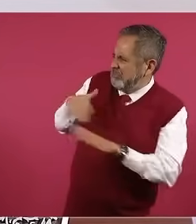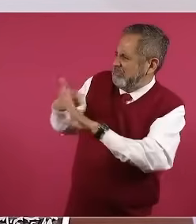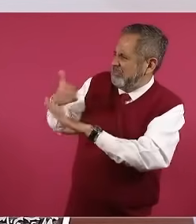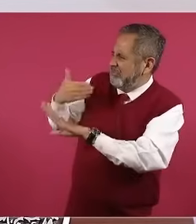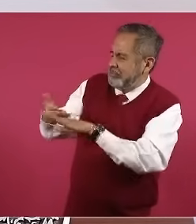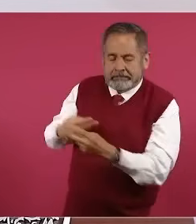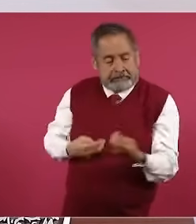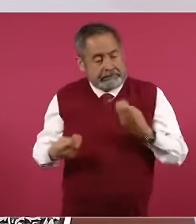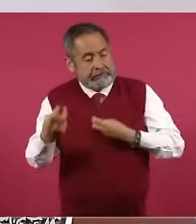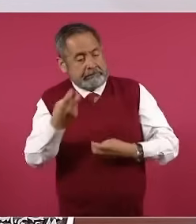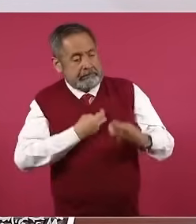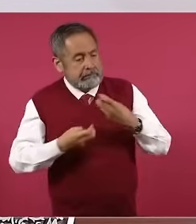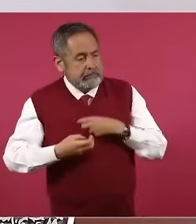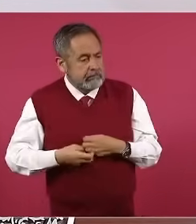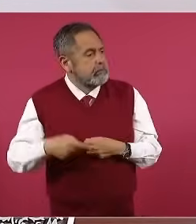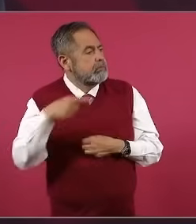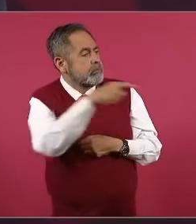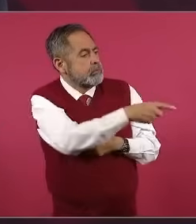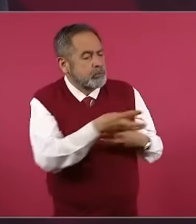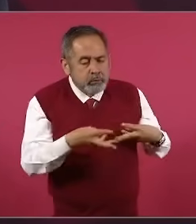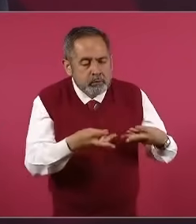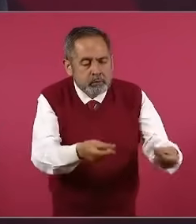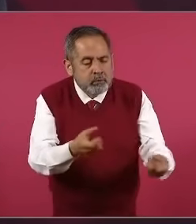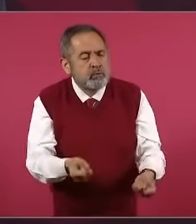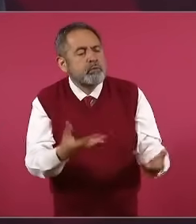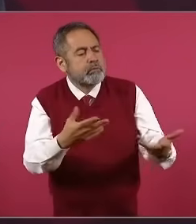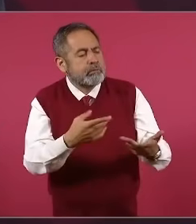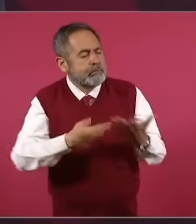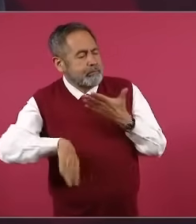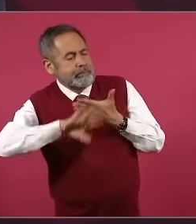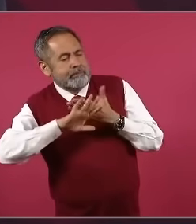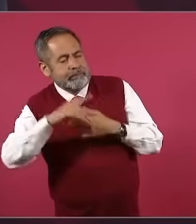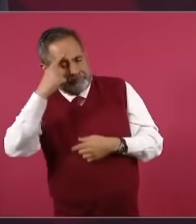en especial en mi contra.